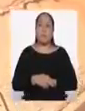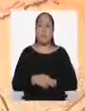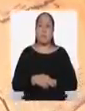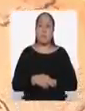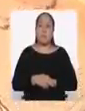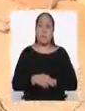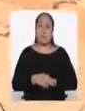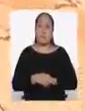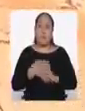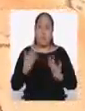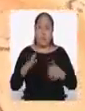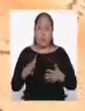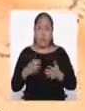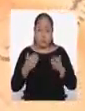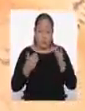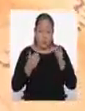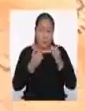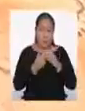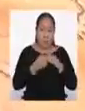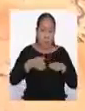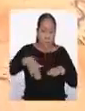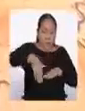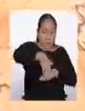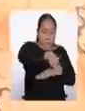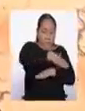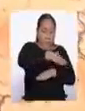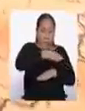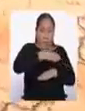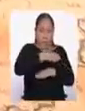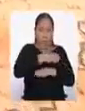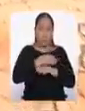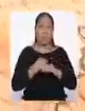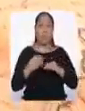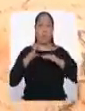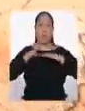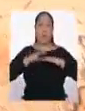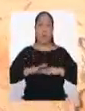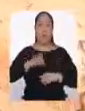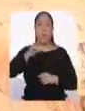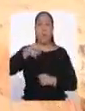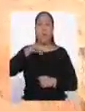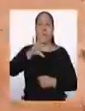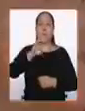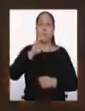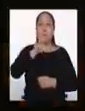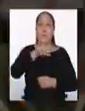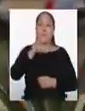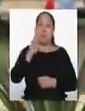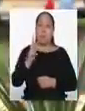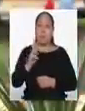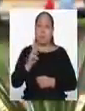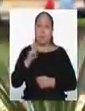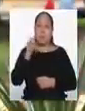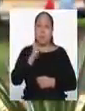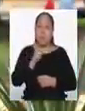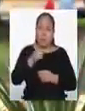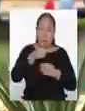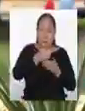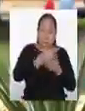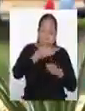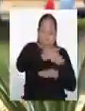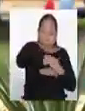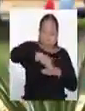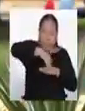Se llevó una especie de línea del statu quo que en 1936 quedó delimitada como aquella parte